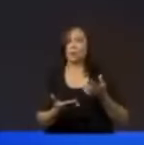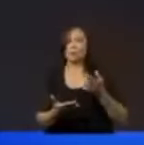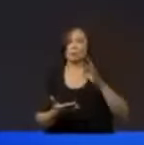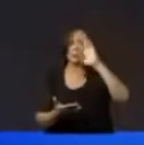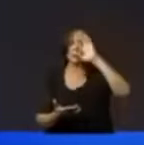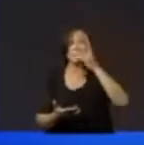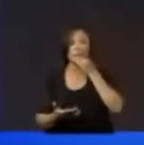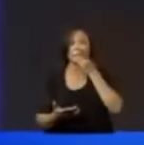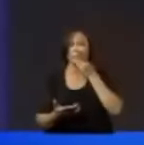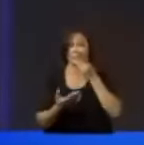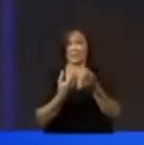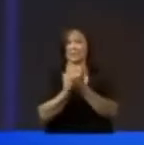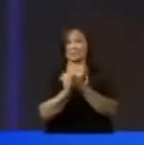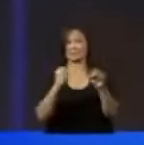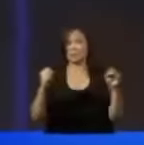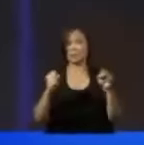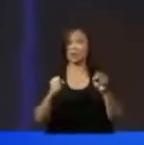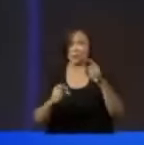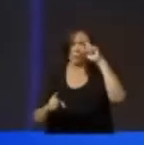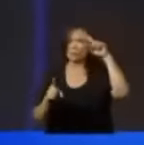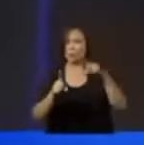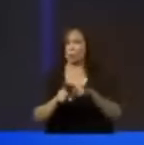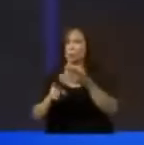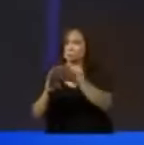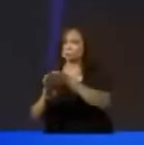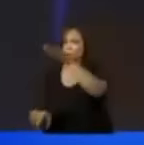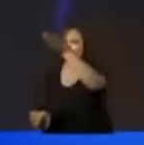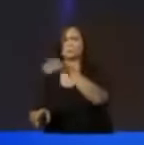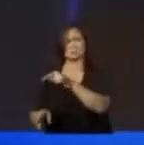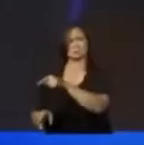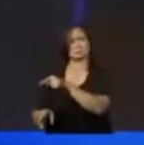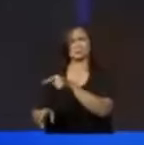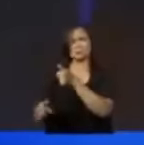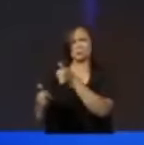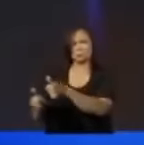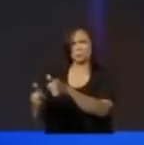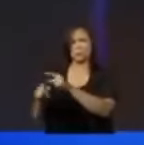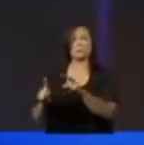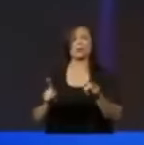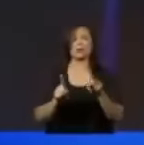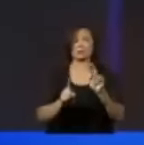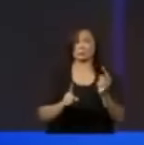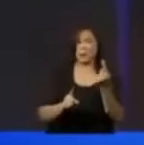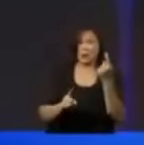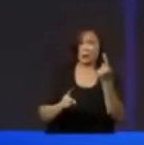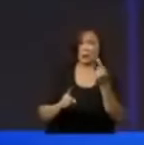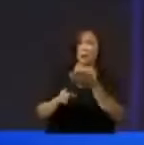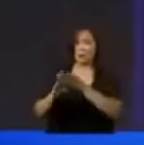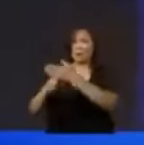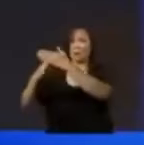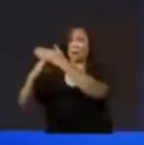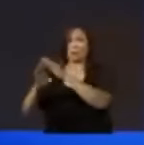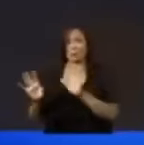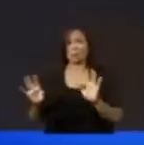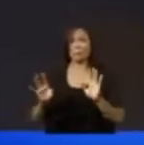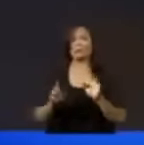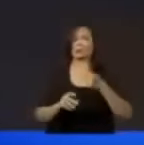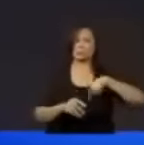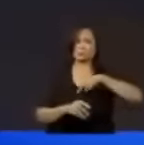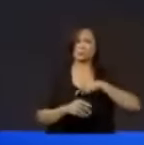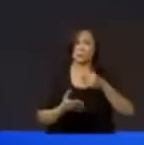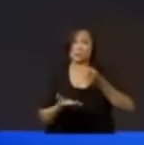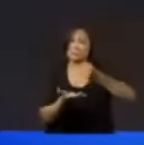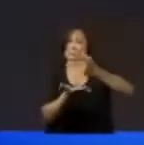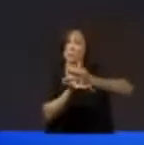Segura. Estamos de acuerdo con el muro fronterizo, claro que sí, pero el muro no solo debe ser de bloques y cemento. Nosotros